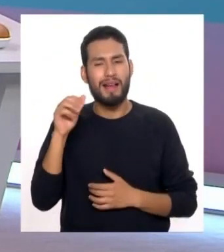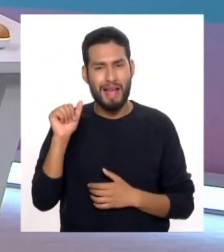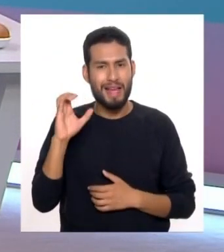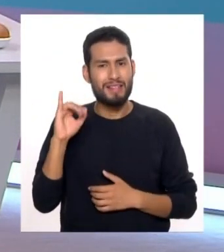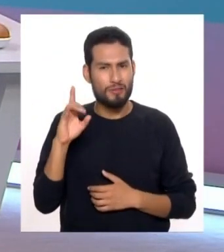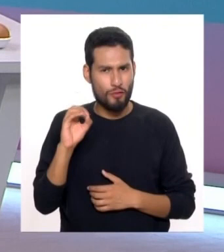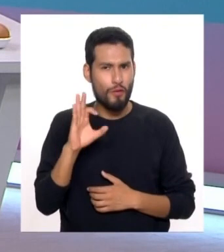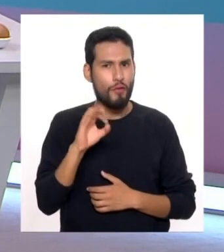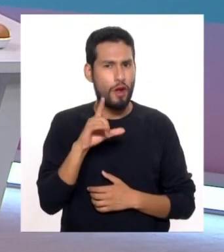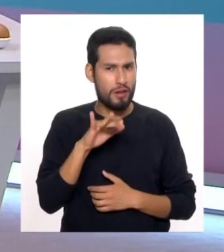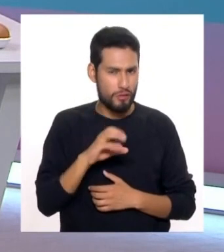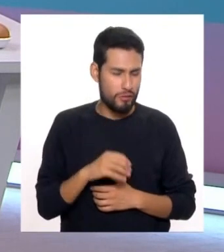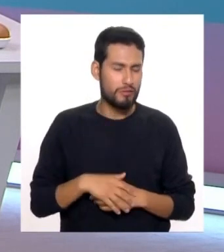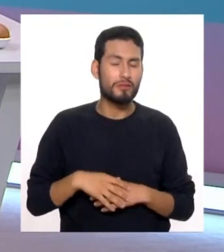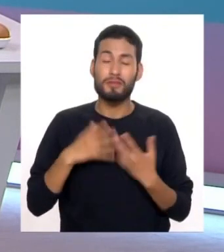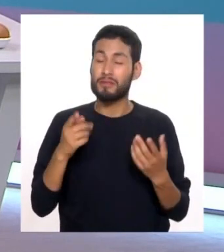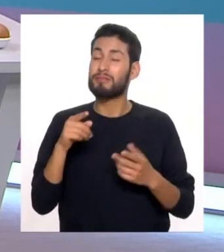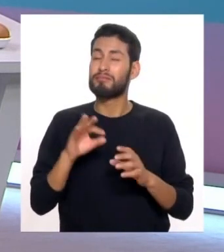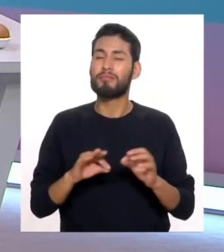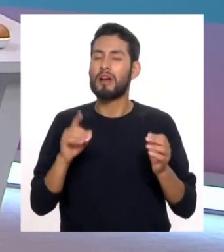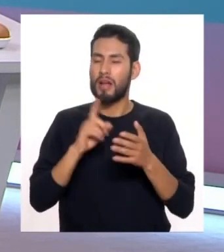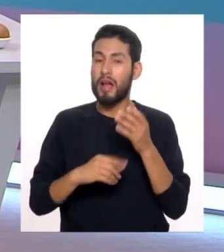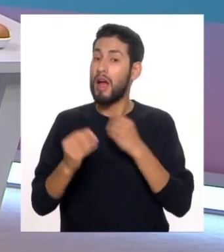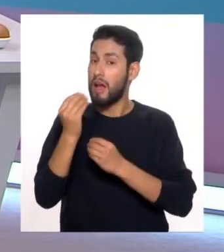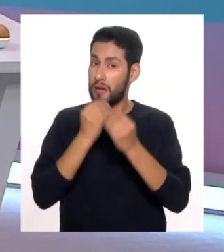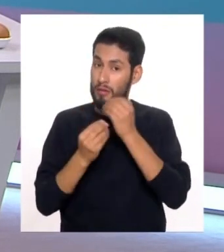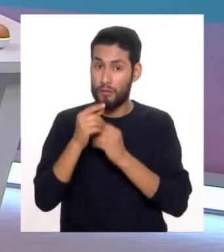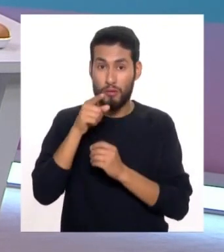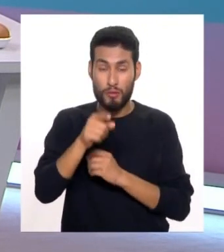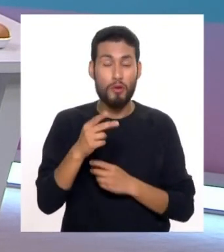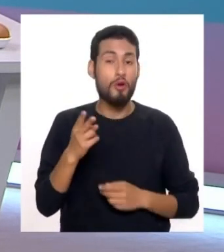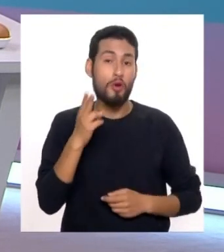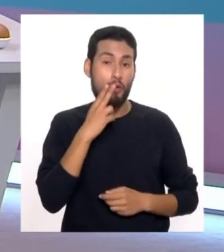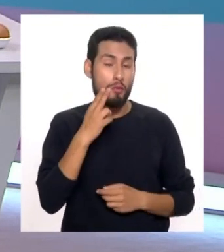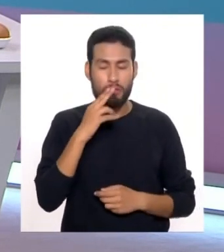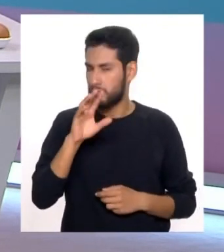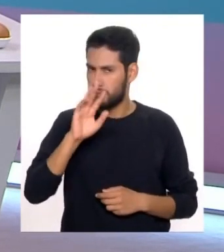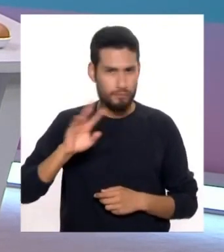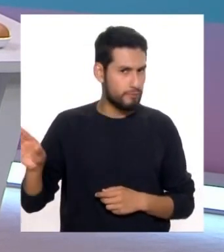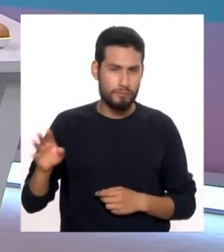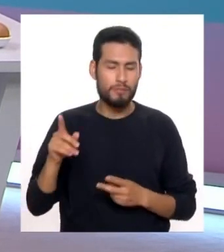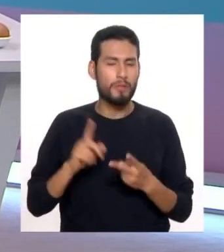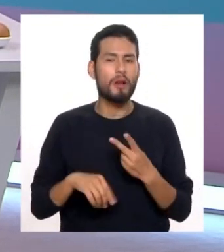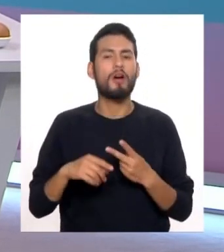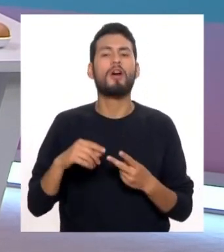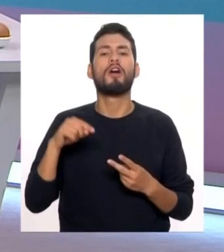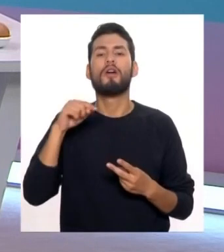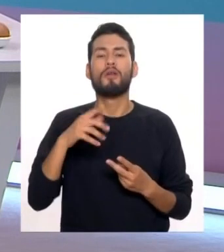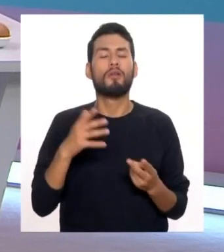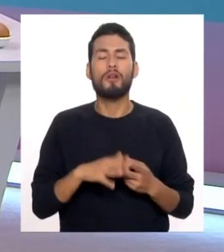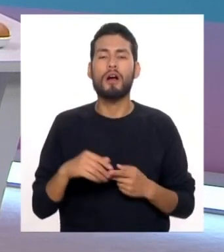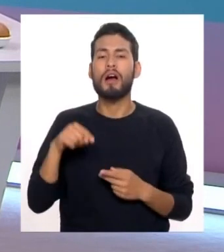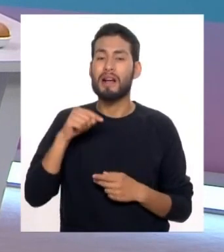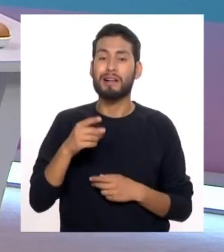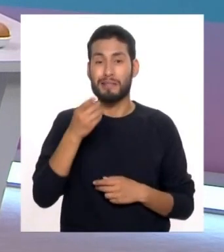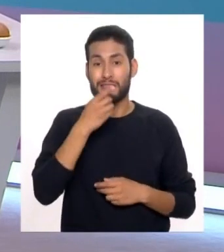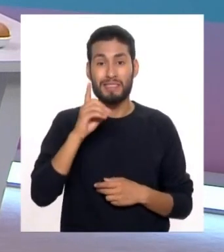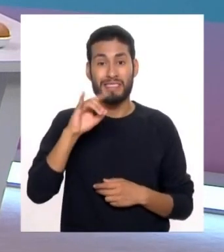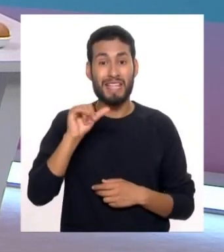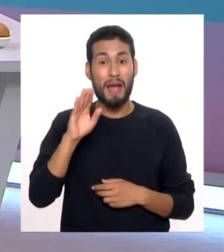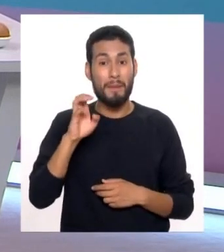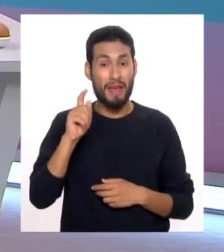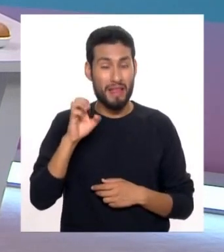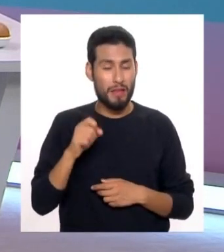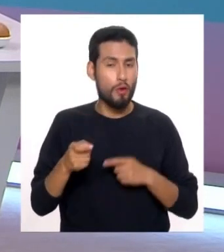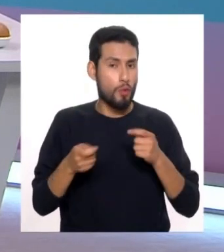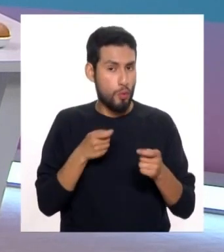que son prevenibles van a partir de la dieta y que tú dejes el cigarro, dejes de fumar, que tengas una diabetes controlada,